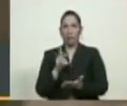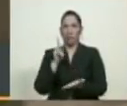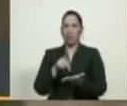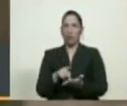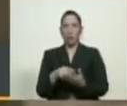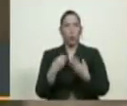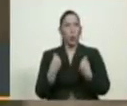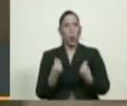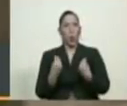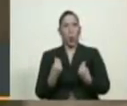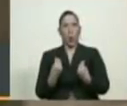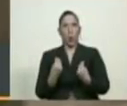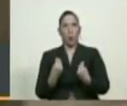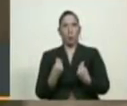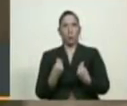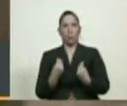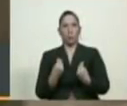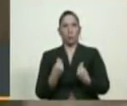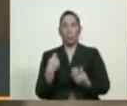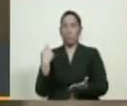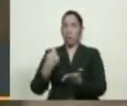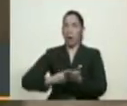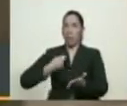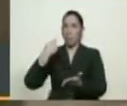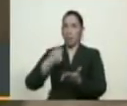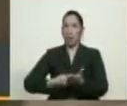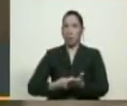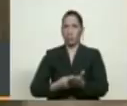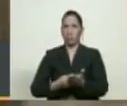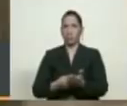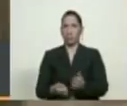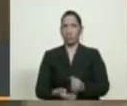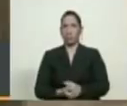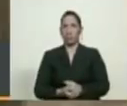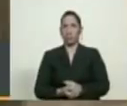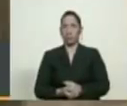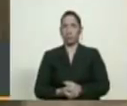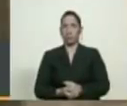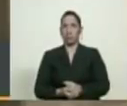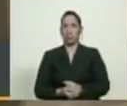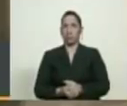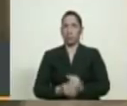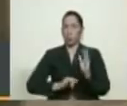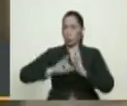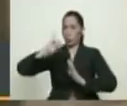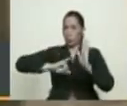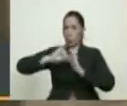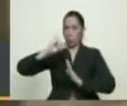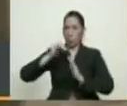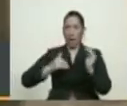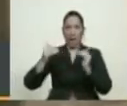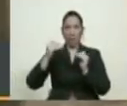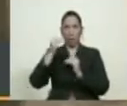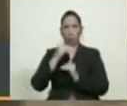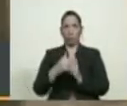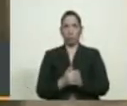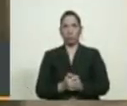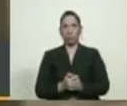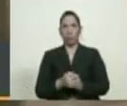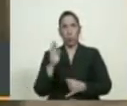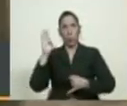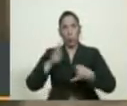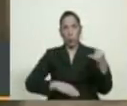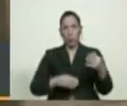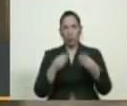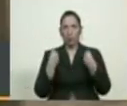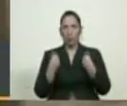hacen quienes tienen que pagar salarios más hacia arriba, por así decirlo? Y por último, me gustaría conocer